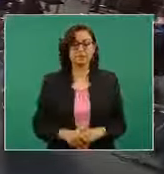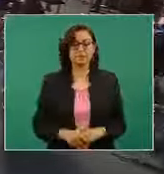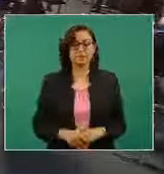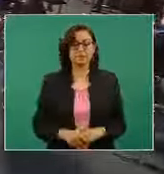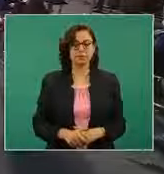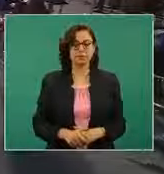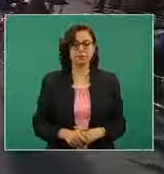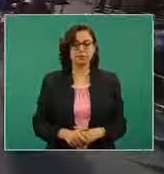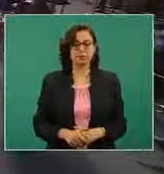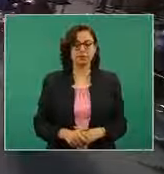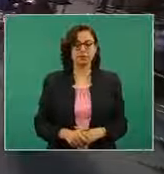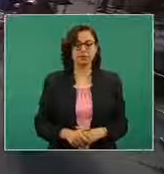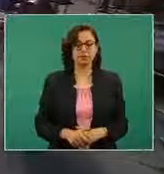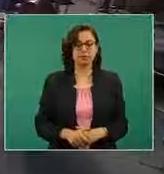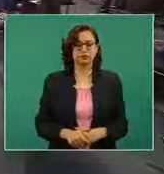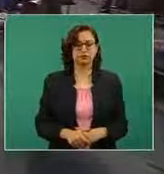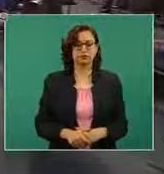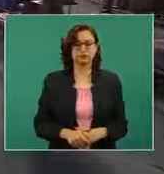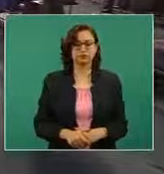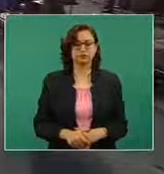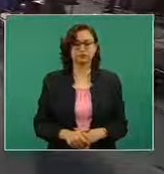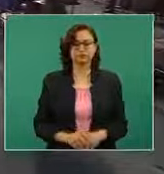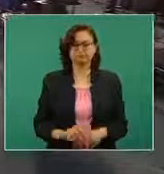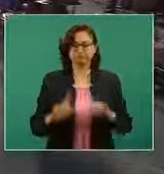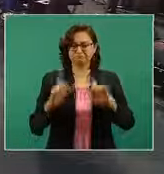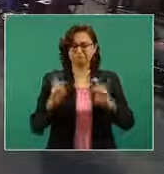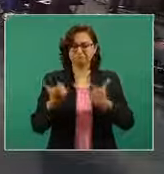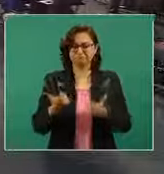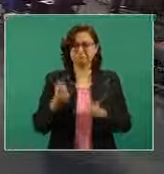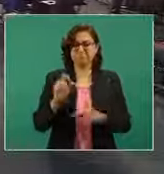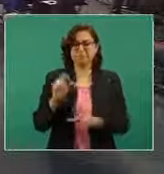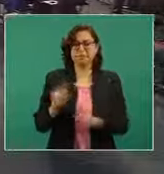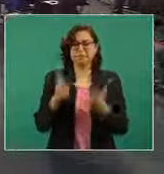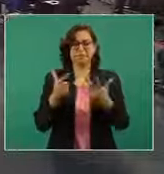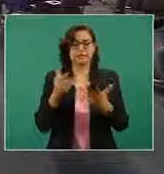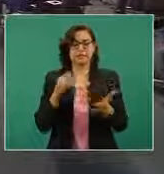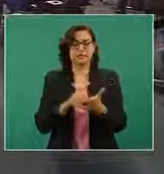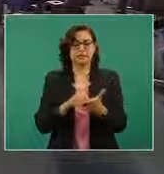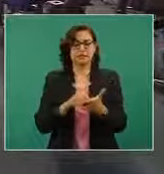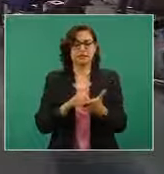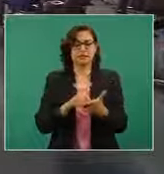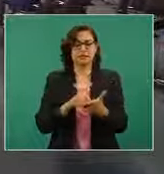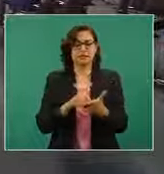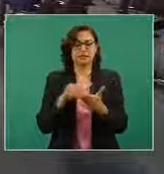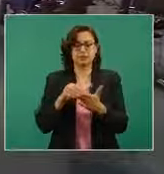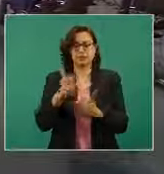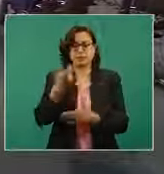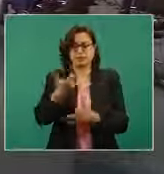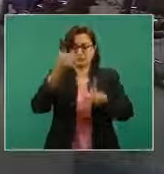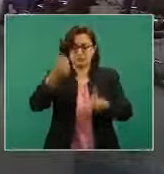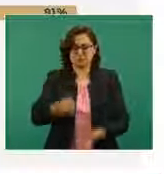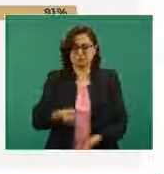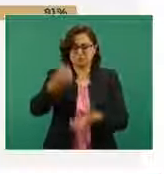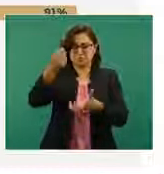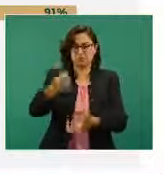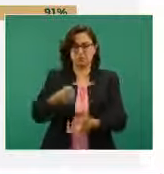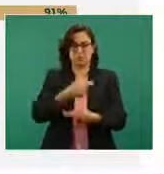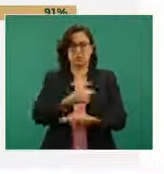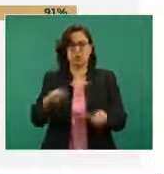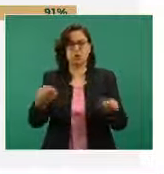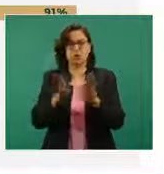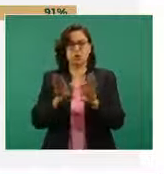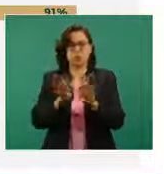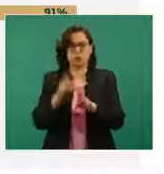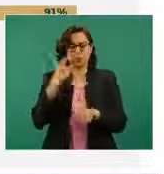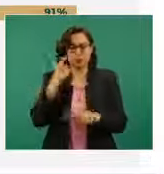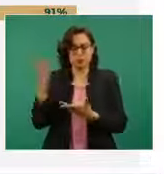¿Cómo se ha distribuido este recurso, estos 27 mil, más de 27 mil millones de pesos? De acuerdo con los